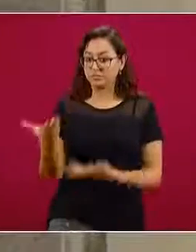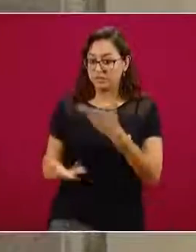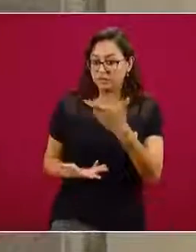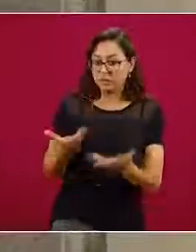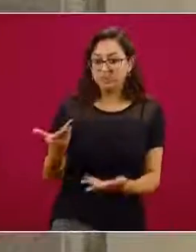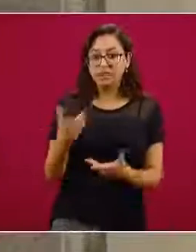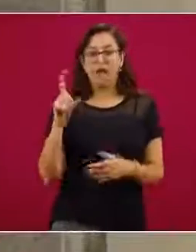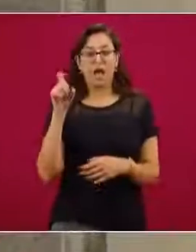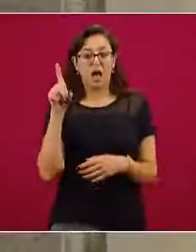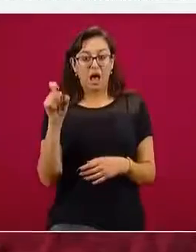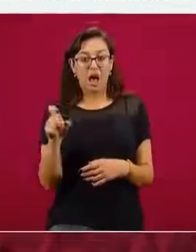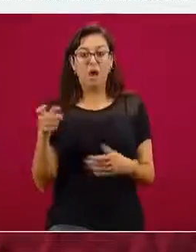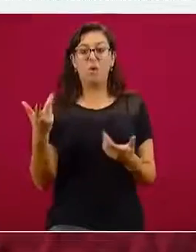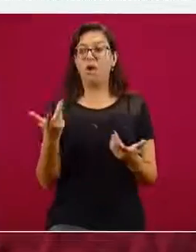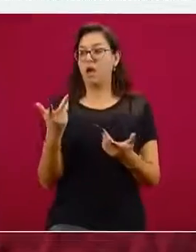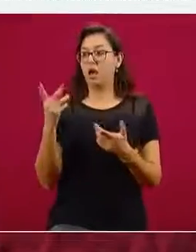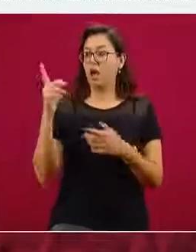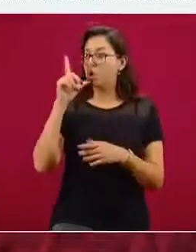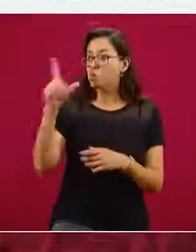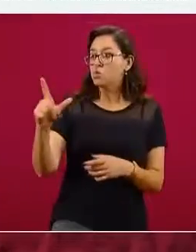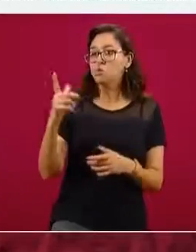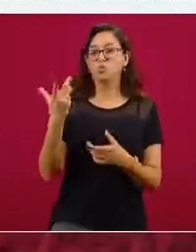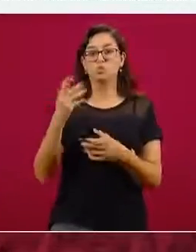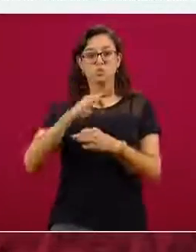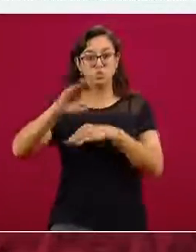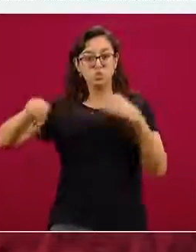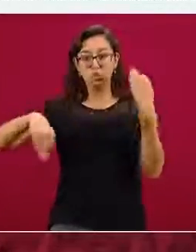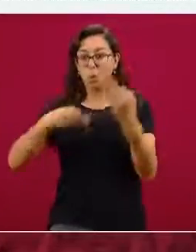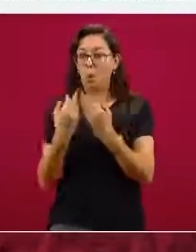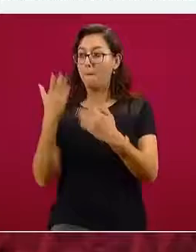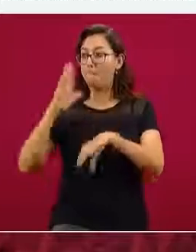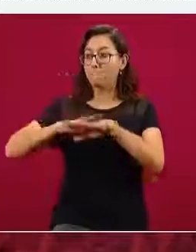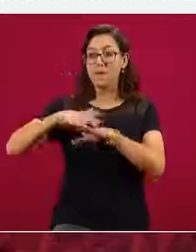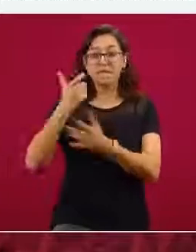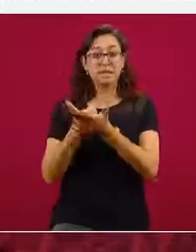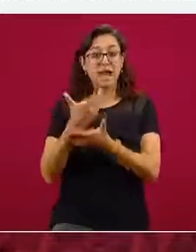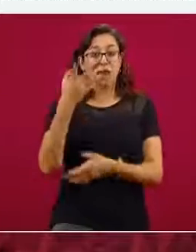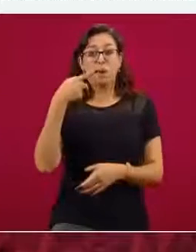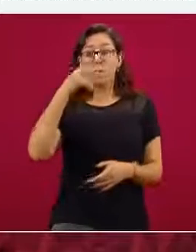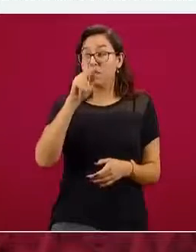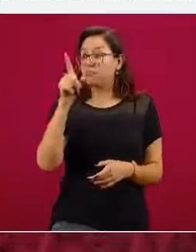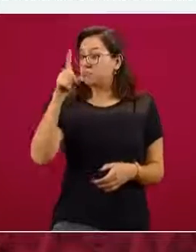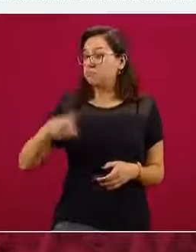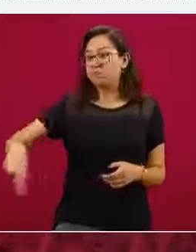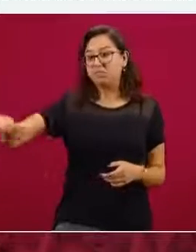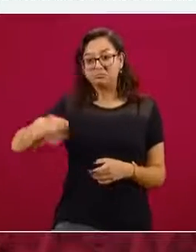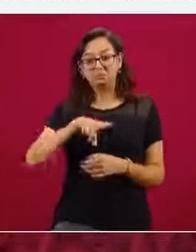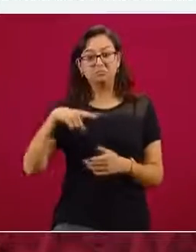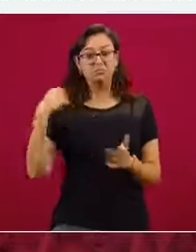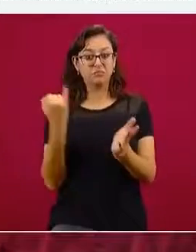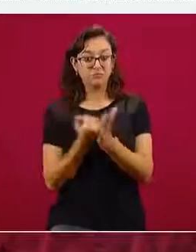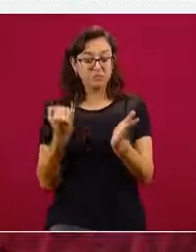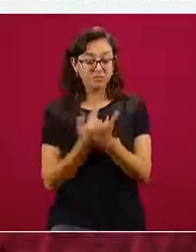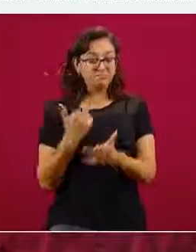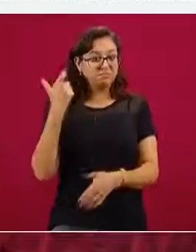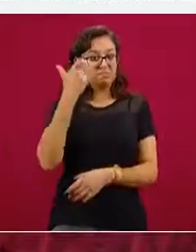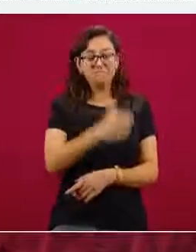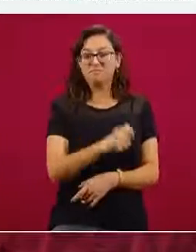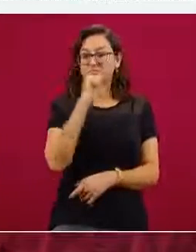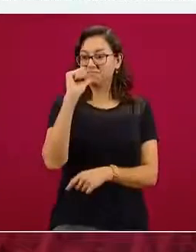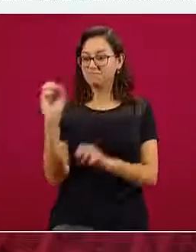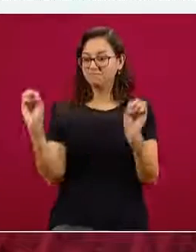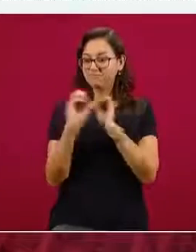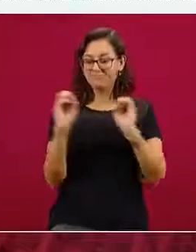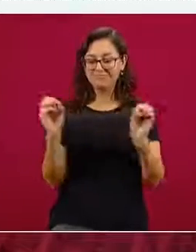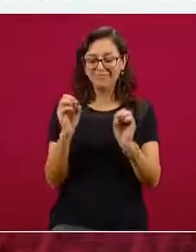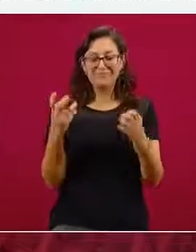calles, luz, todo, a un costo 8 veces superior o hasta 8 veces superior. Entonces, simplemente con estos